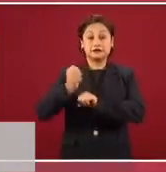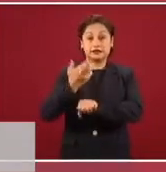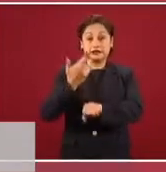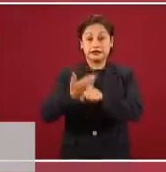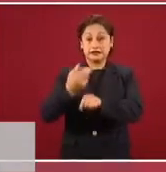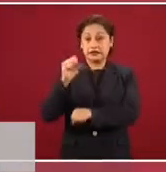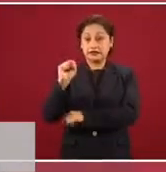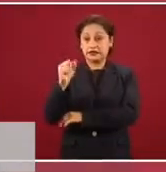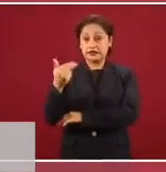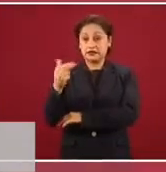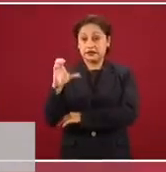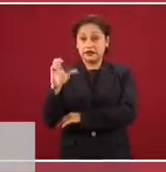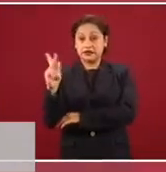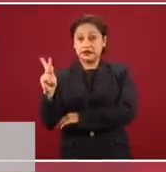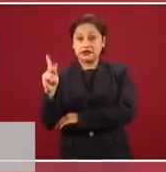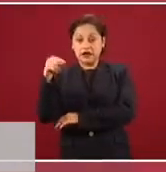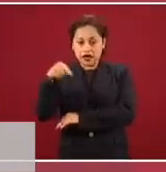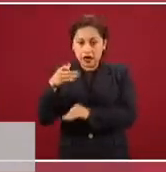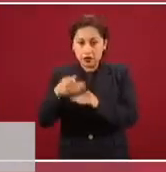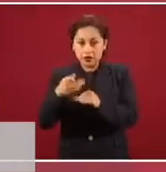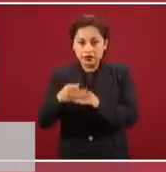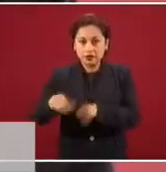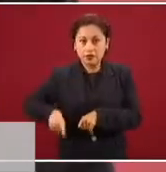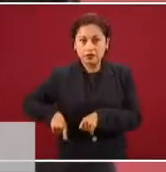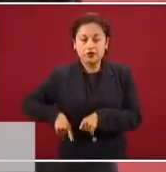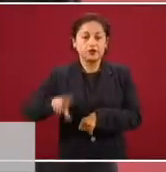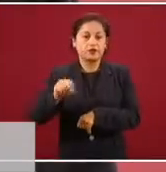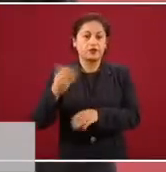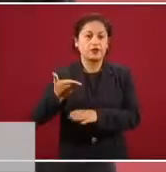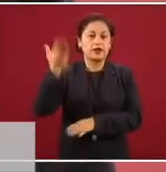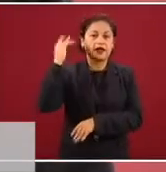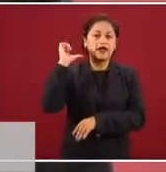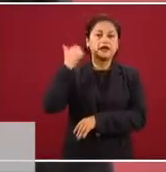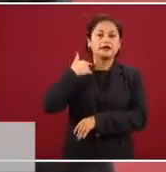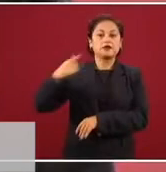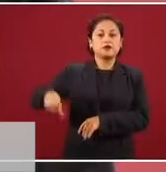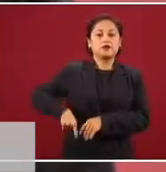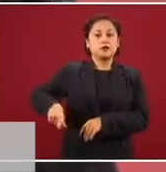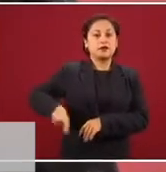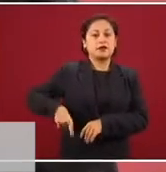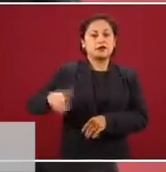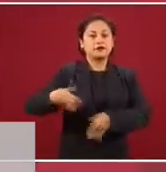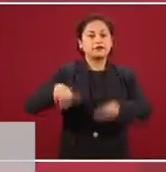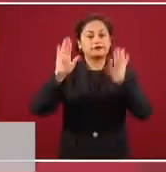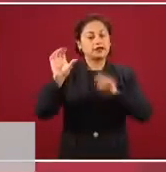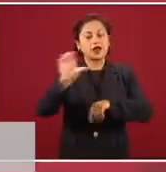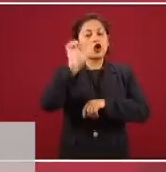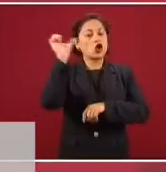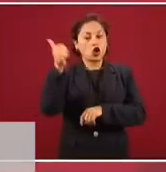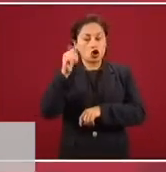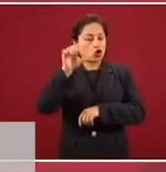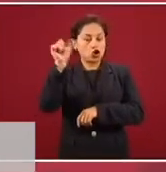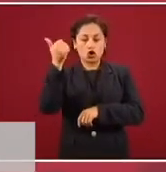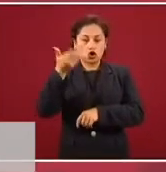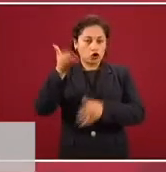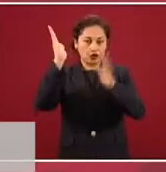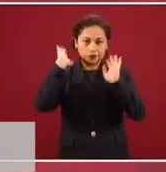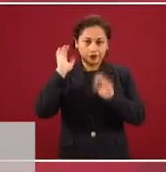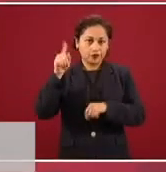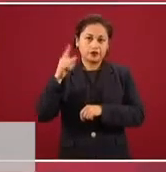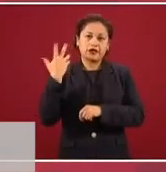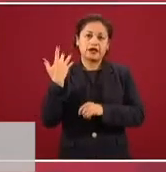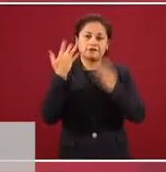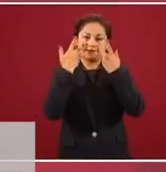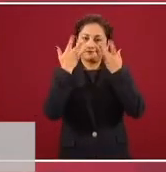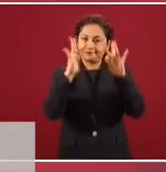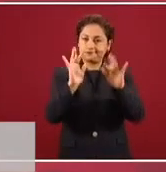En el tema de maltrato animal, pedirá al titular de la Semarnat, Víctor Manuel Toledo, a que se coordine ante esta demanda y hace una invitación a que